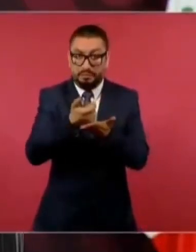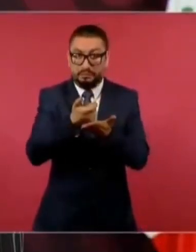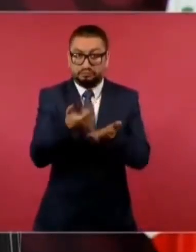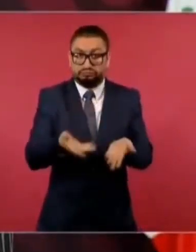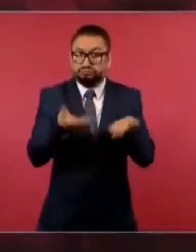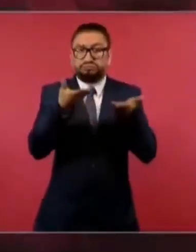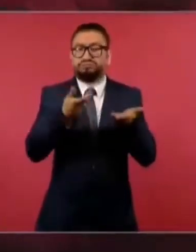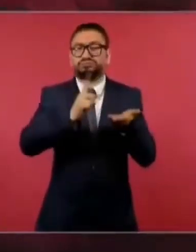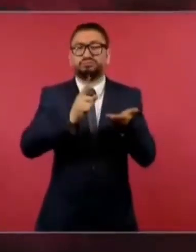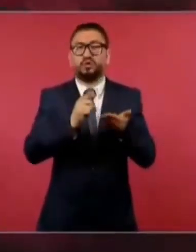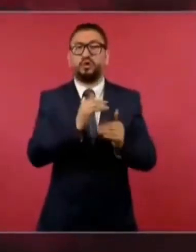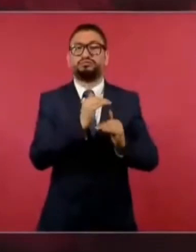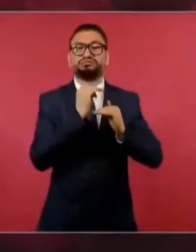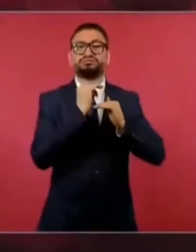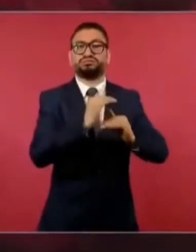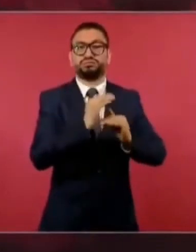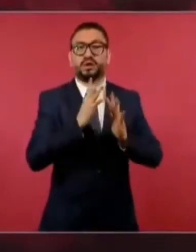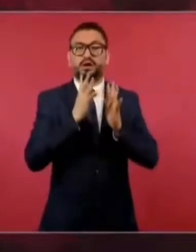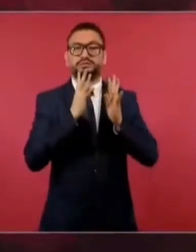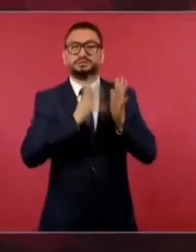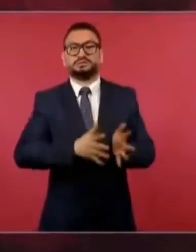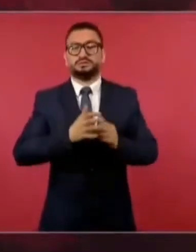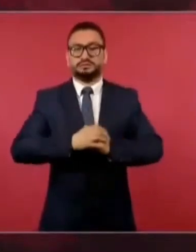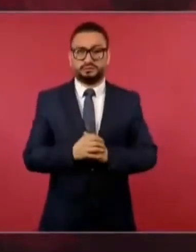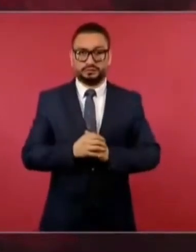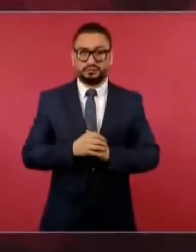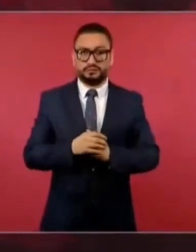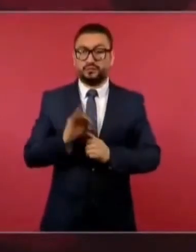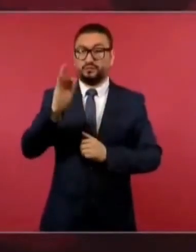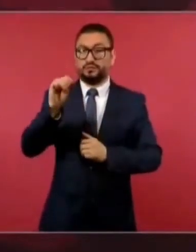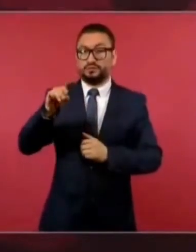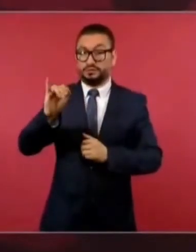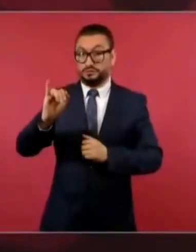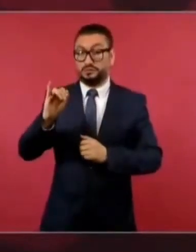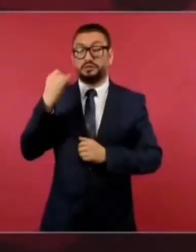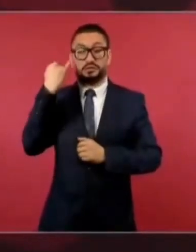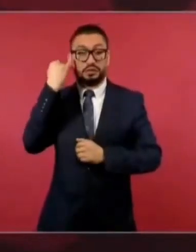¿Qué estaba en la agenda del Fondo Monetario